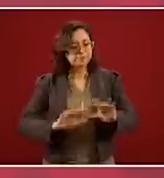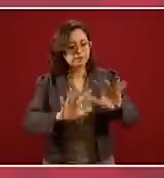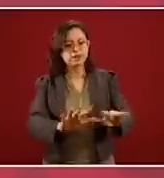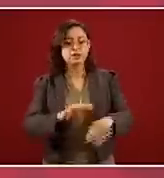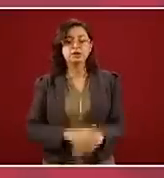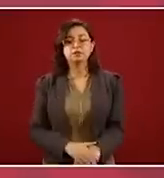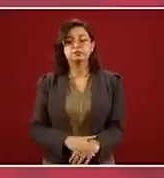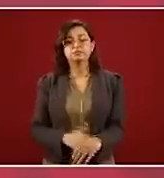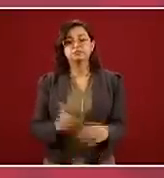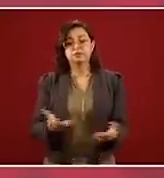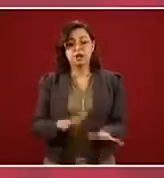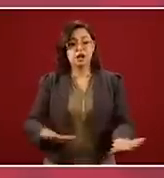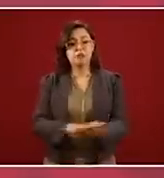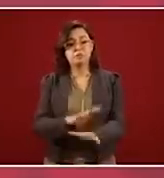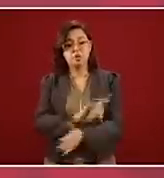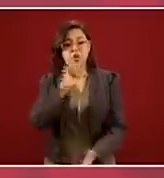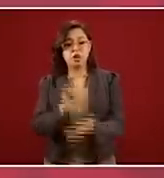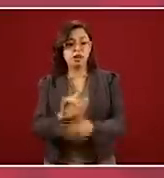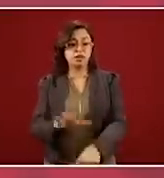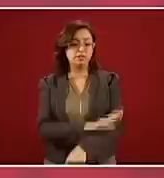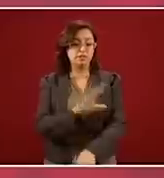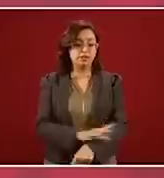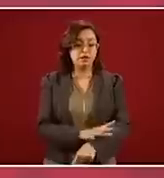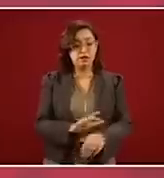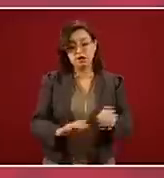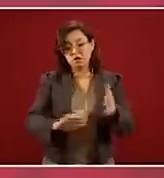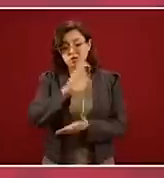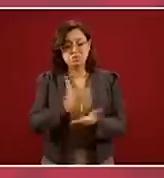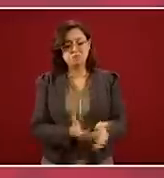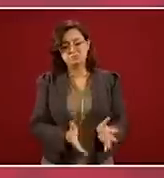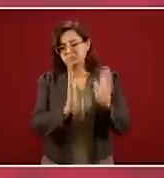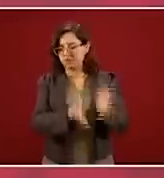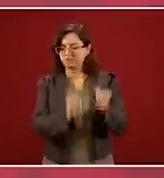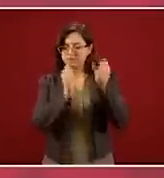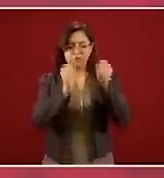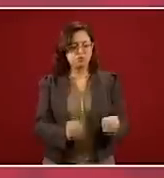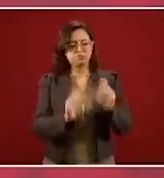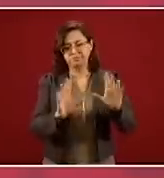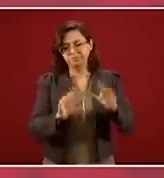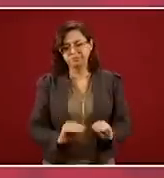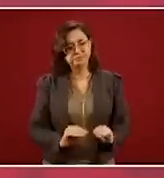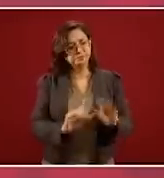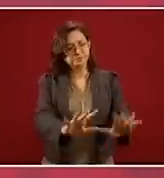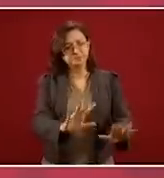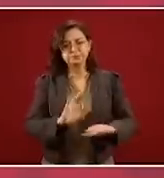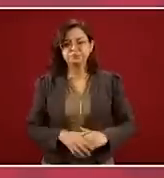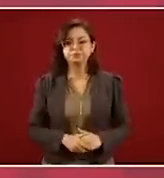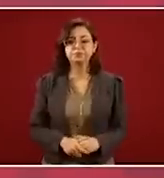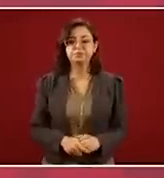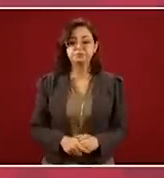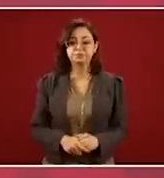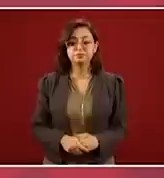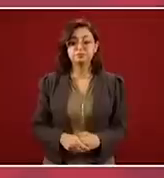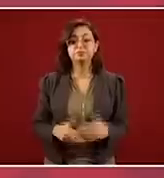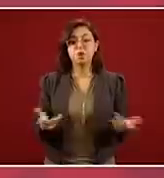producto de la reforma energética. Eso se garantiza. Aunque habría